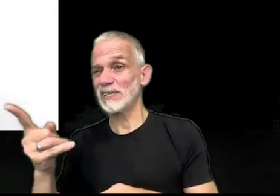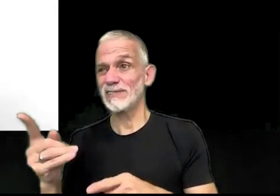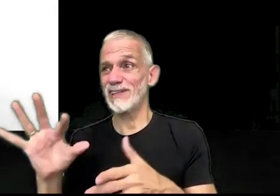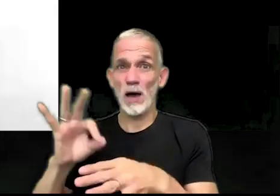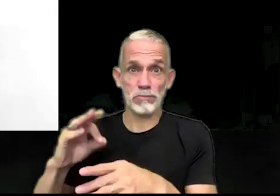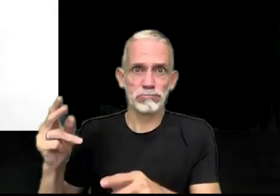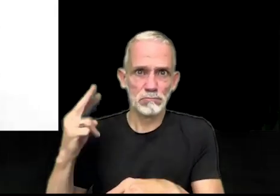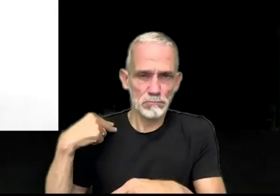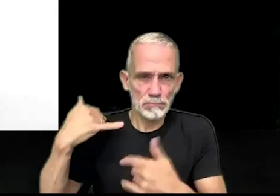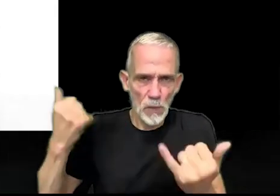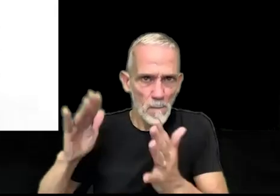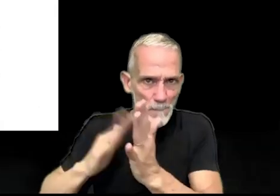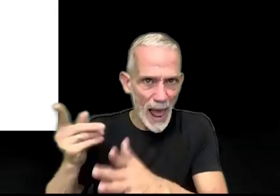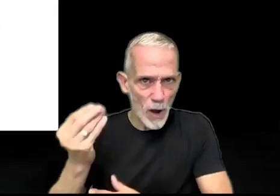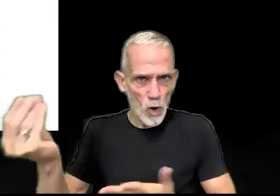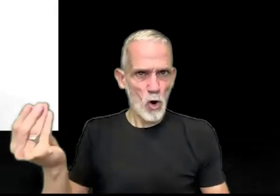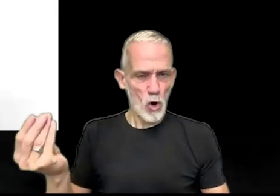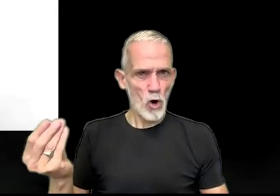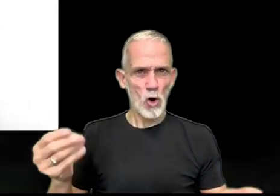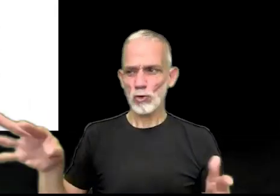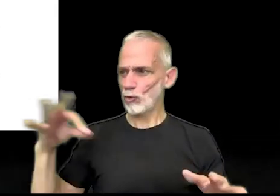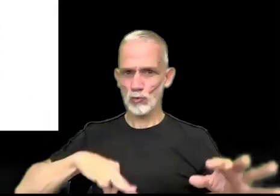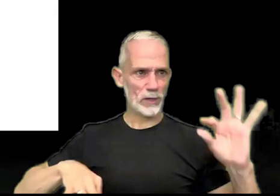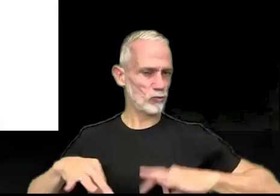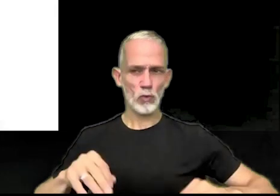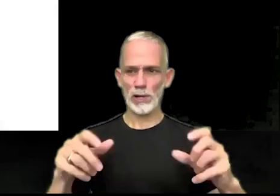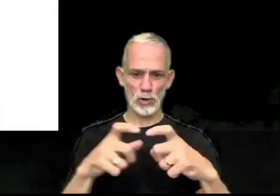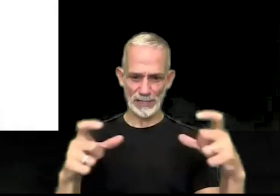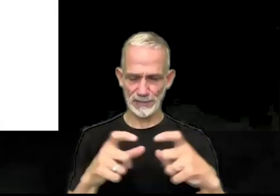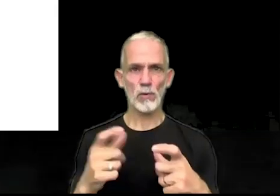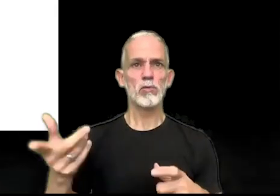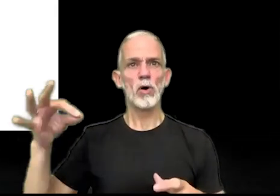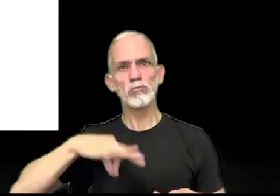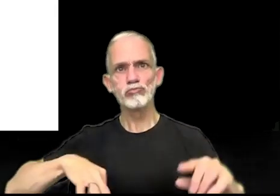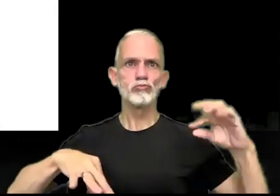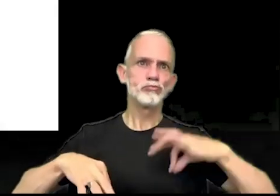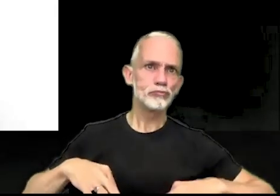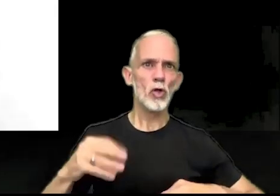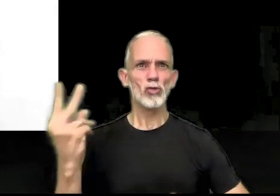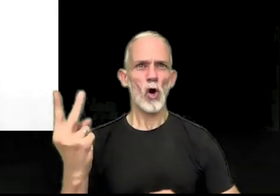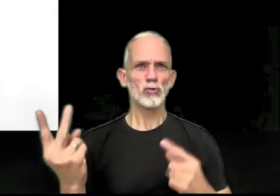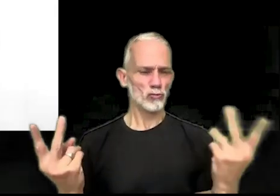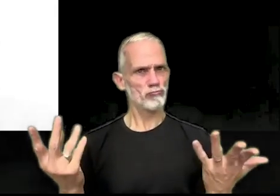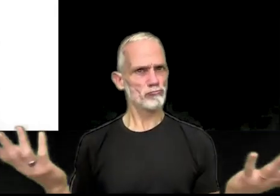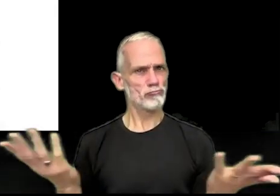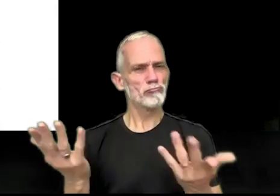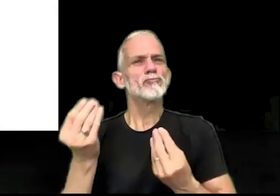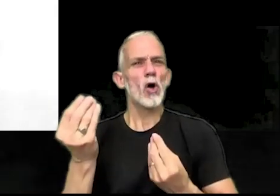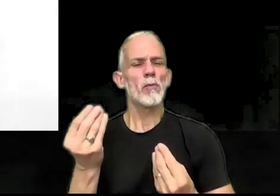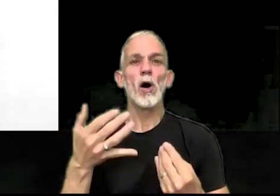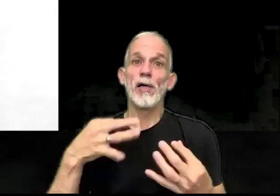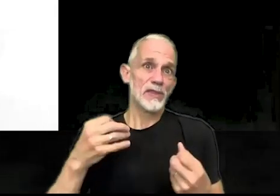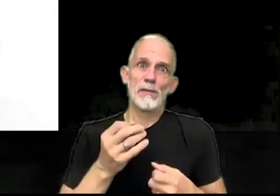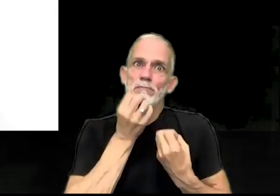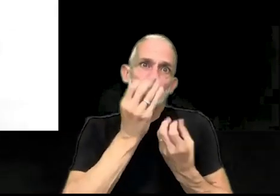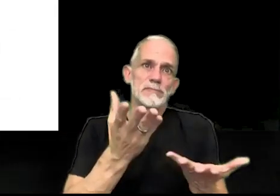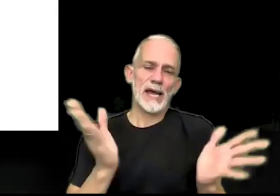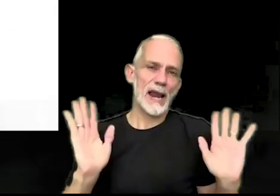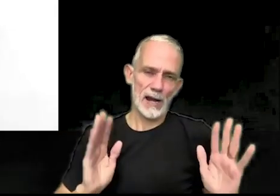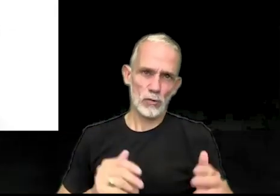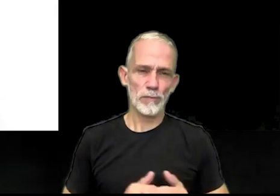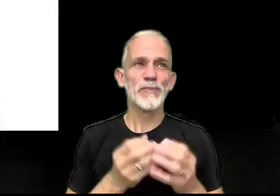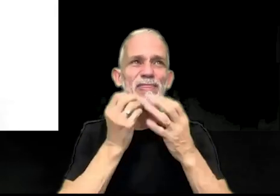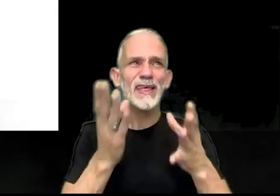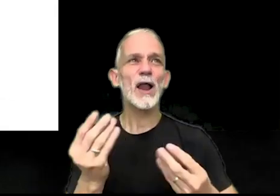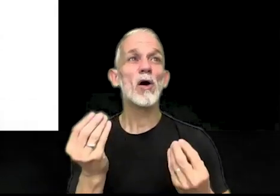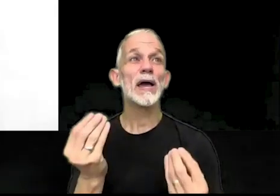relación de dependencia. Cuando ustedes dan clase o tienen otra renta bajo relación de dependencia, hay que exteriorizarla.